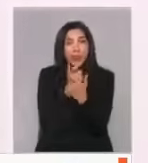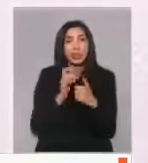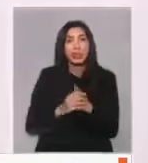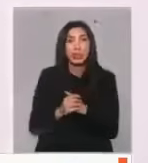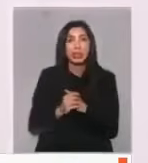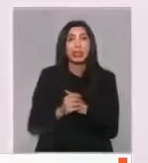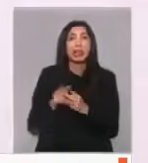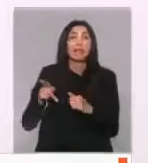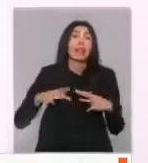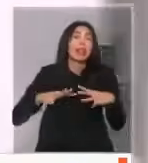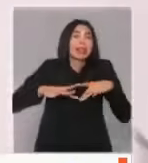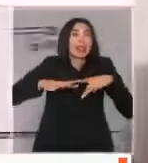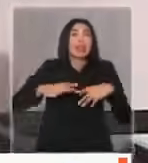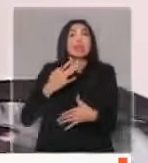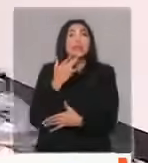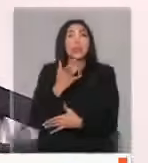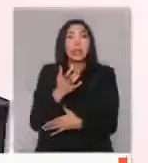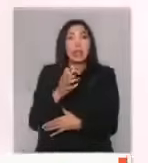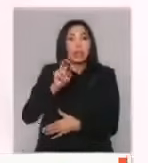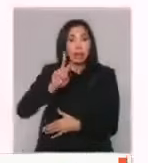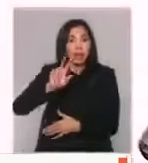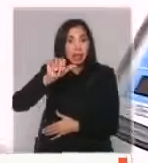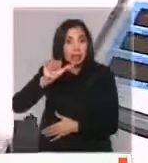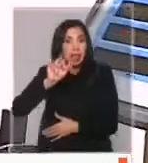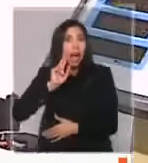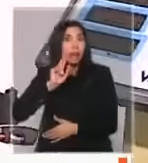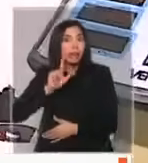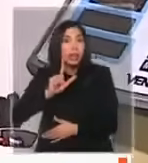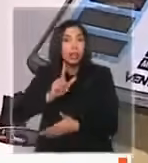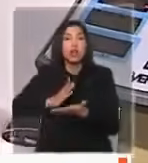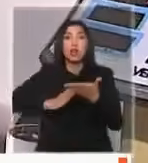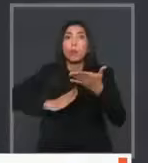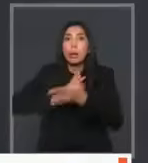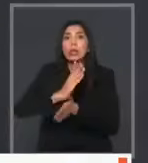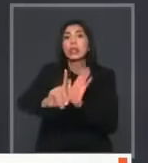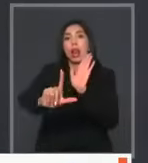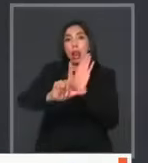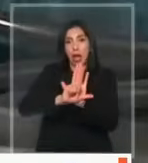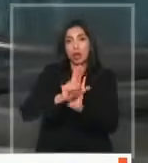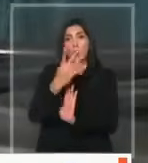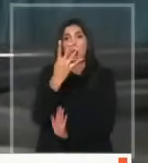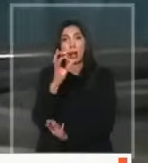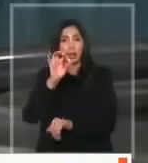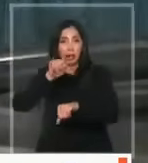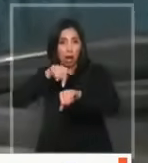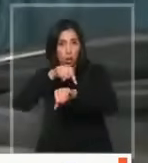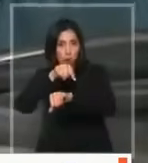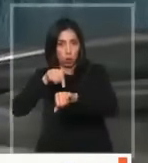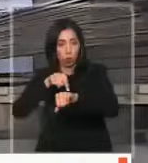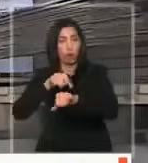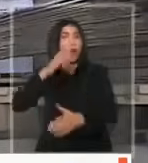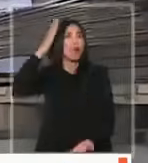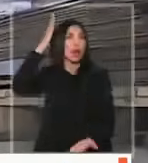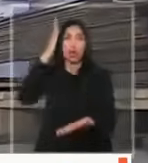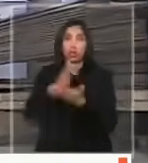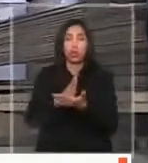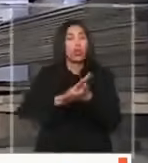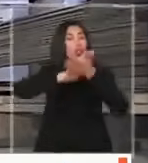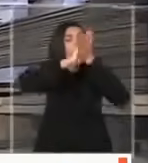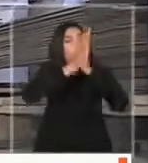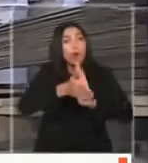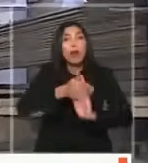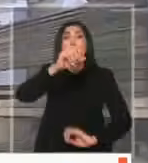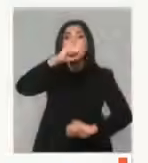Su felicidad es porque a partir del 26 de abril entra en régimen la ley de las 40 horas y por obligación todas las